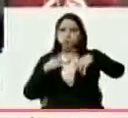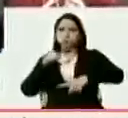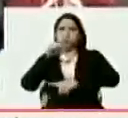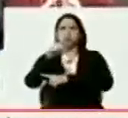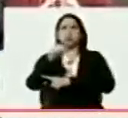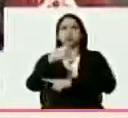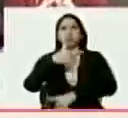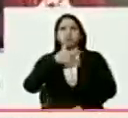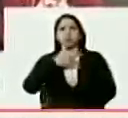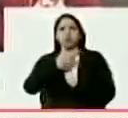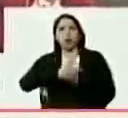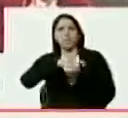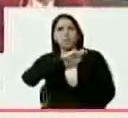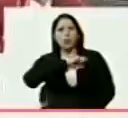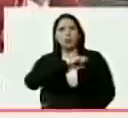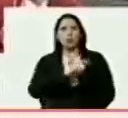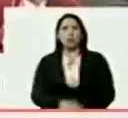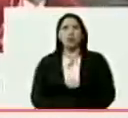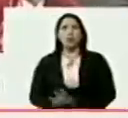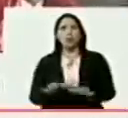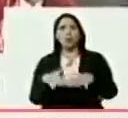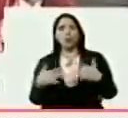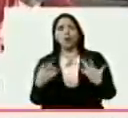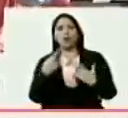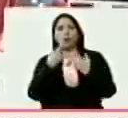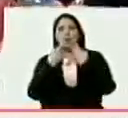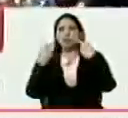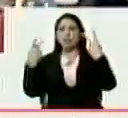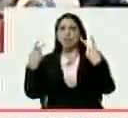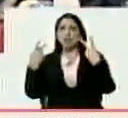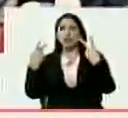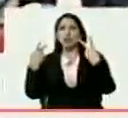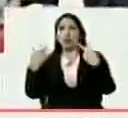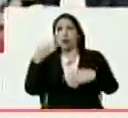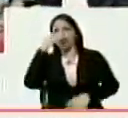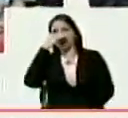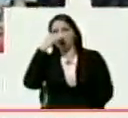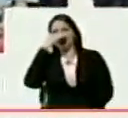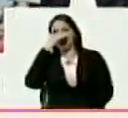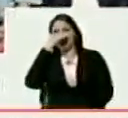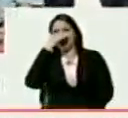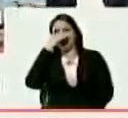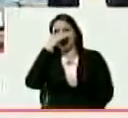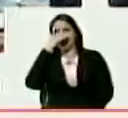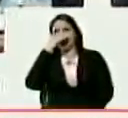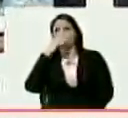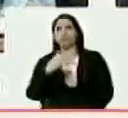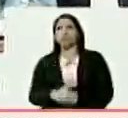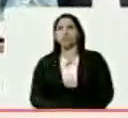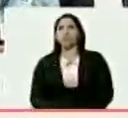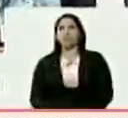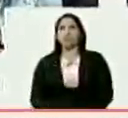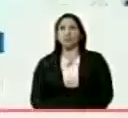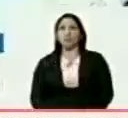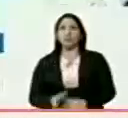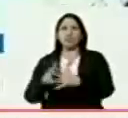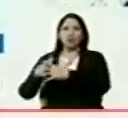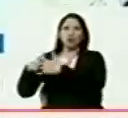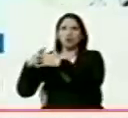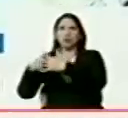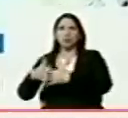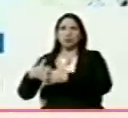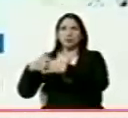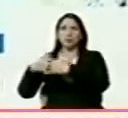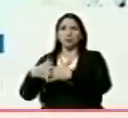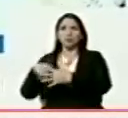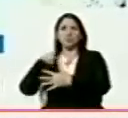española, Iberuri, cuando ha dicho a los fascistas, apoyados de los yanquis norteamericanos,